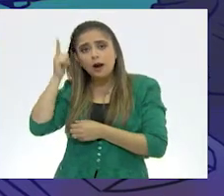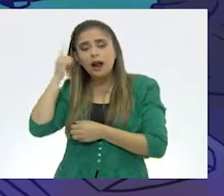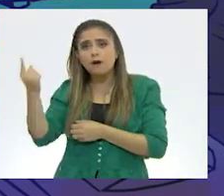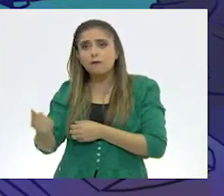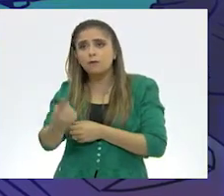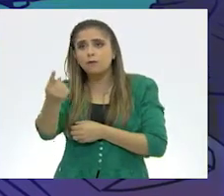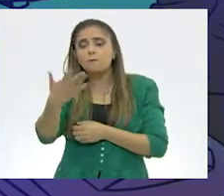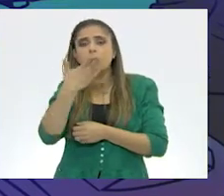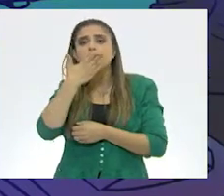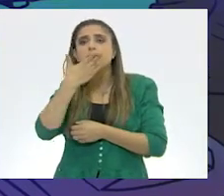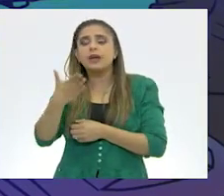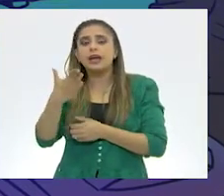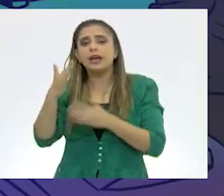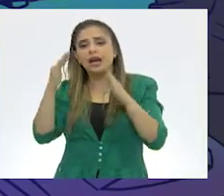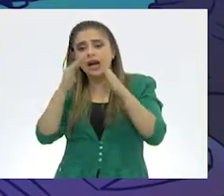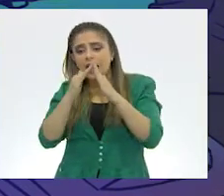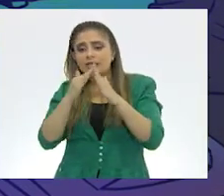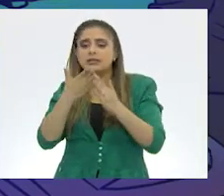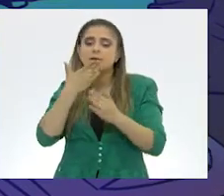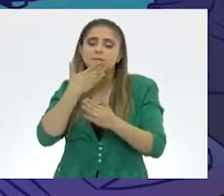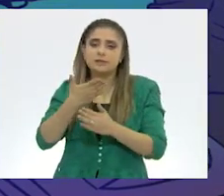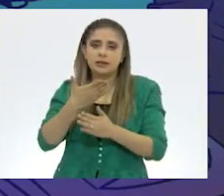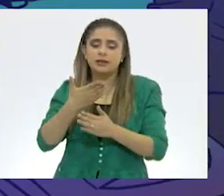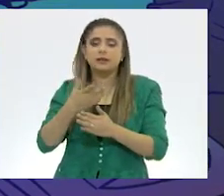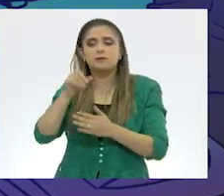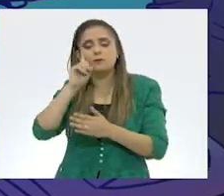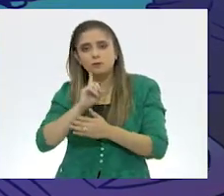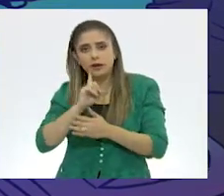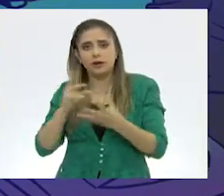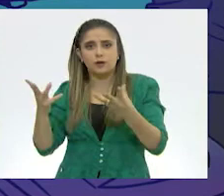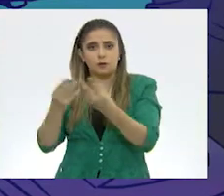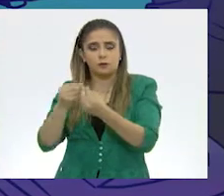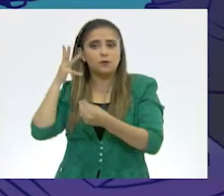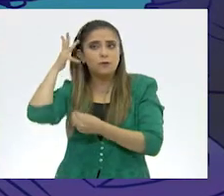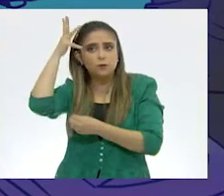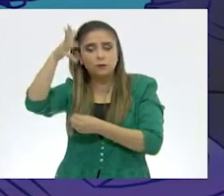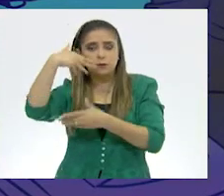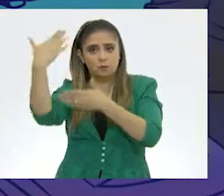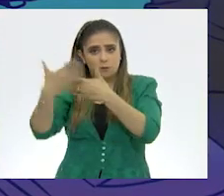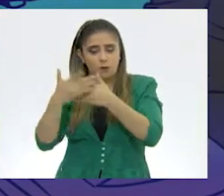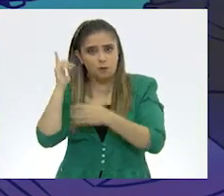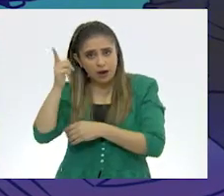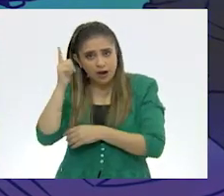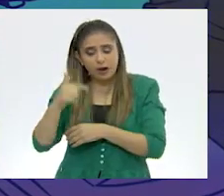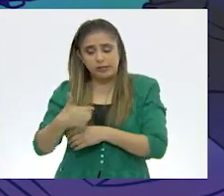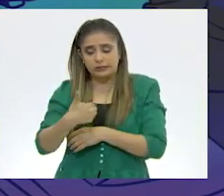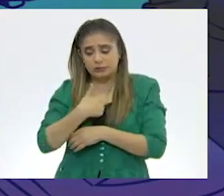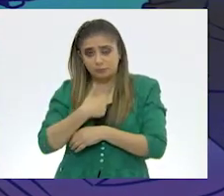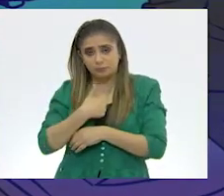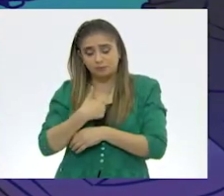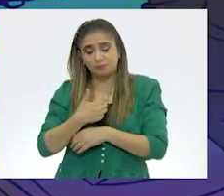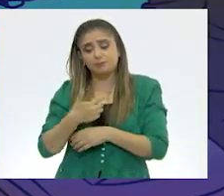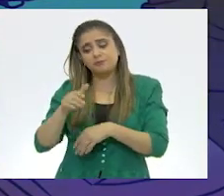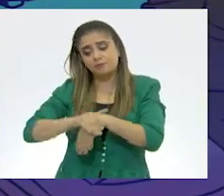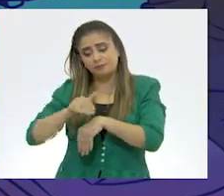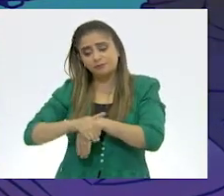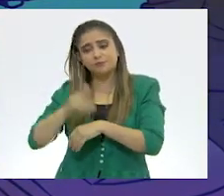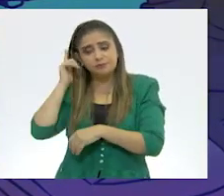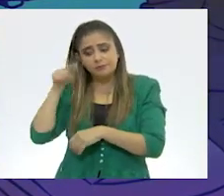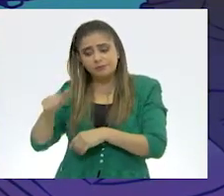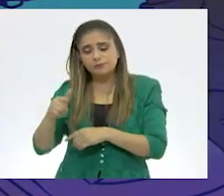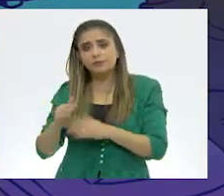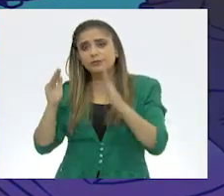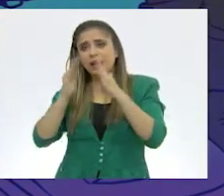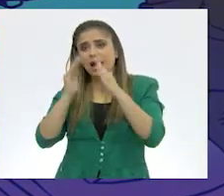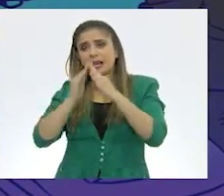casa. Yo, que soy hombre, le respondí tristemente: sobre todo eso, amigo, buena casa